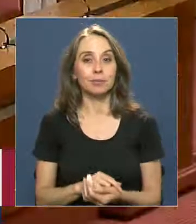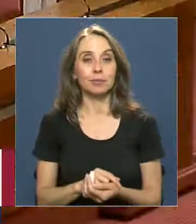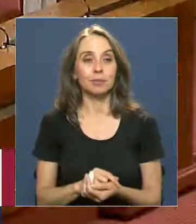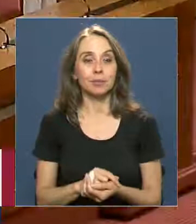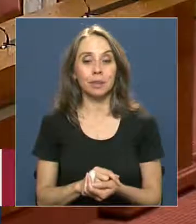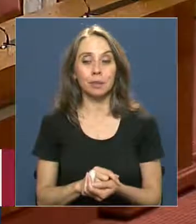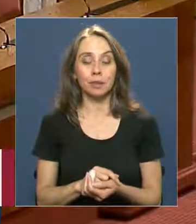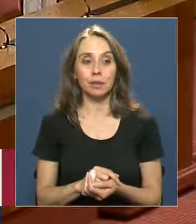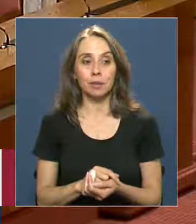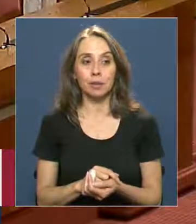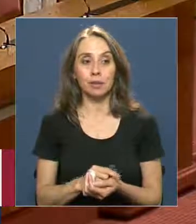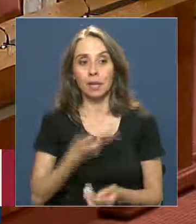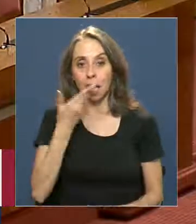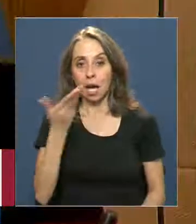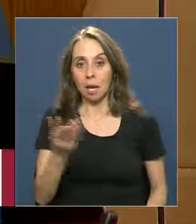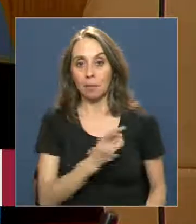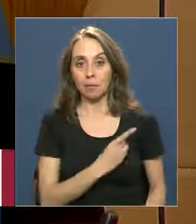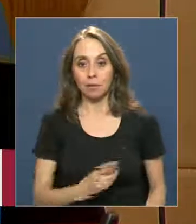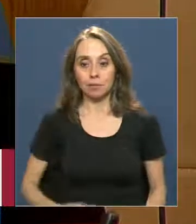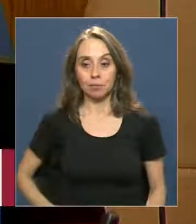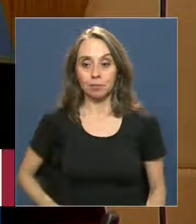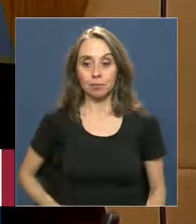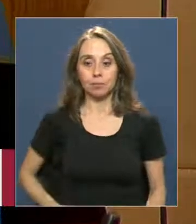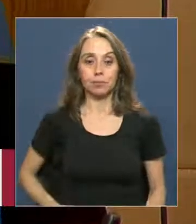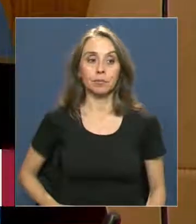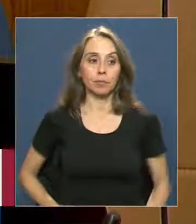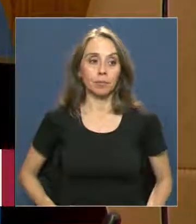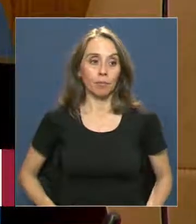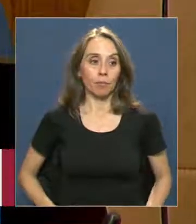Tiene usted la palabra, diputado. Gracias, presidenta.